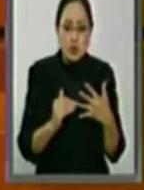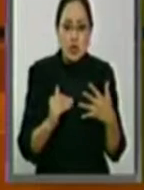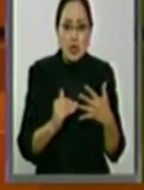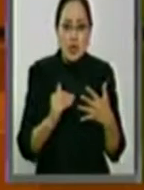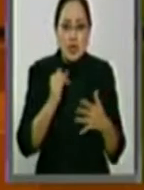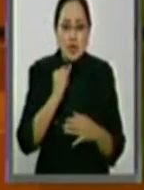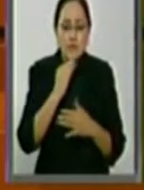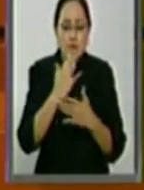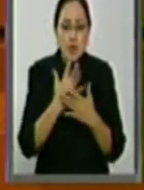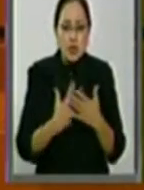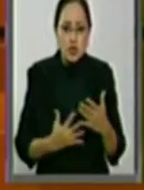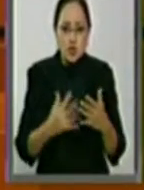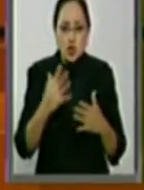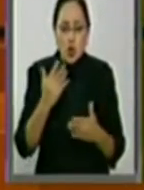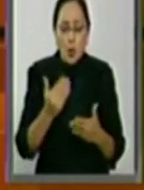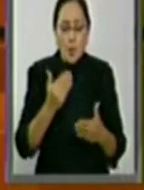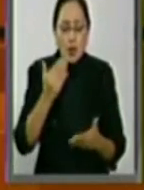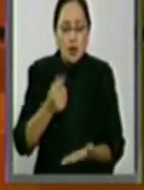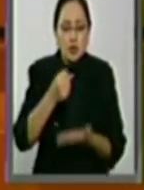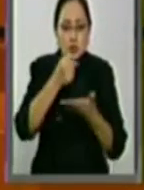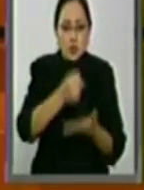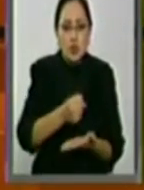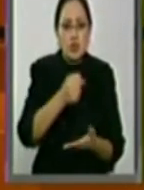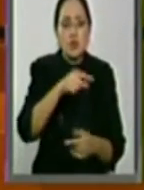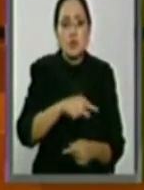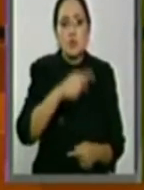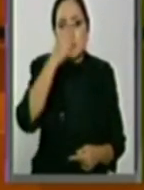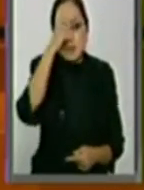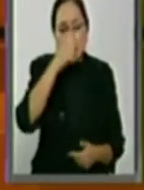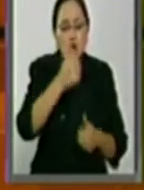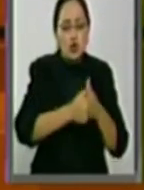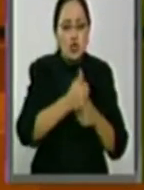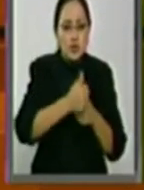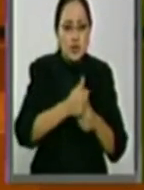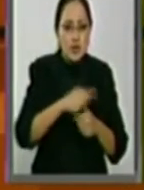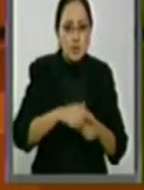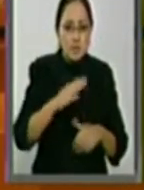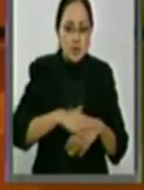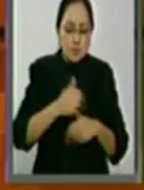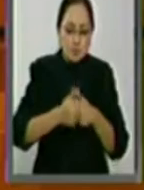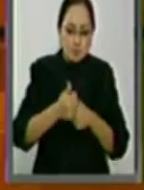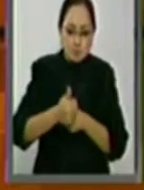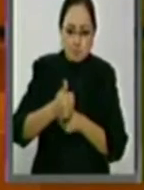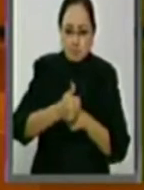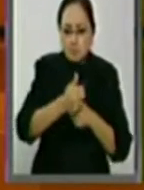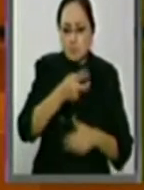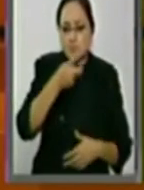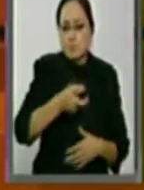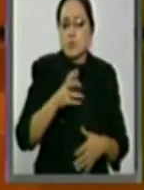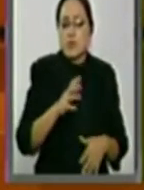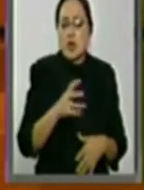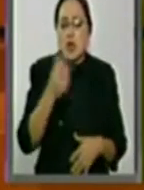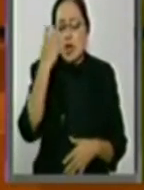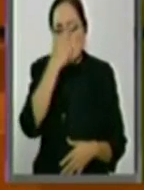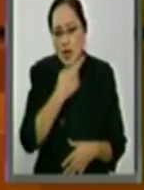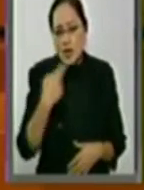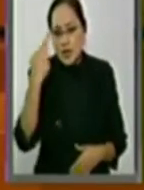Presupuestal 2015 del Instituto Mexicano para la Competitividad, que, entre otras cosas,